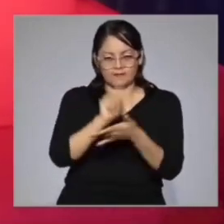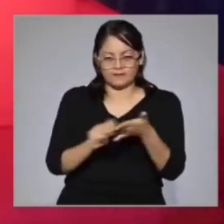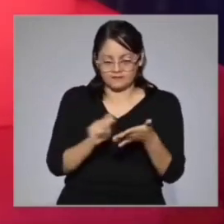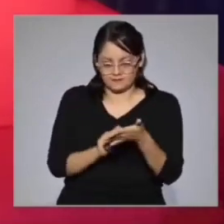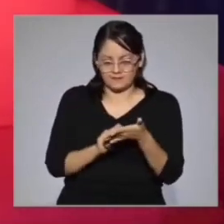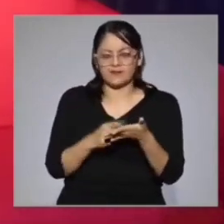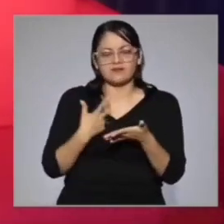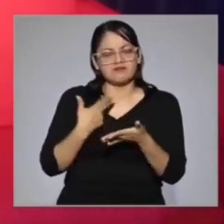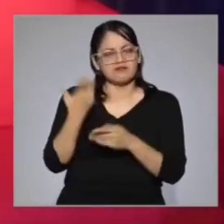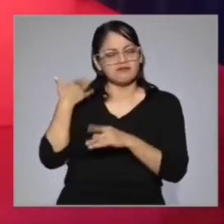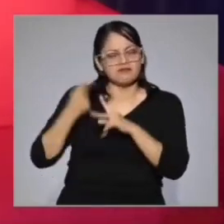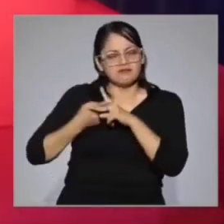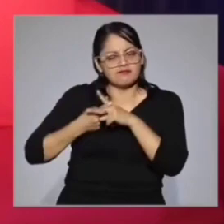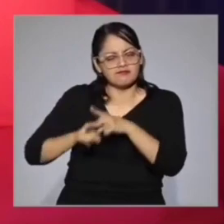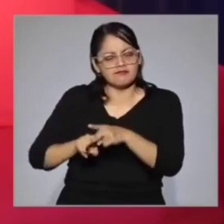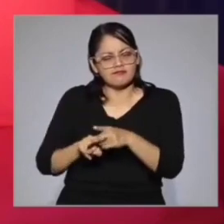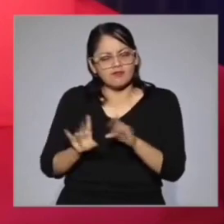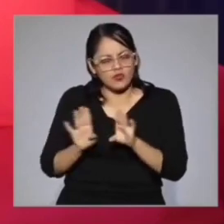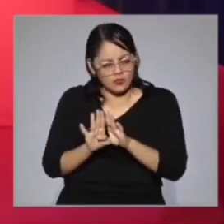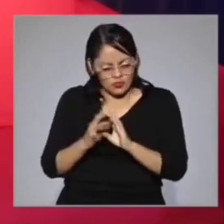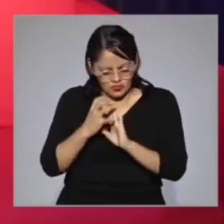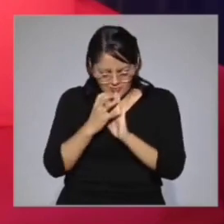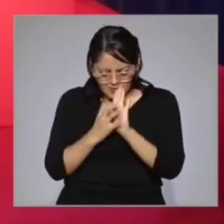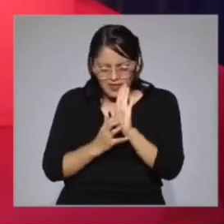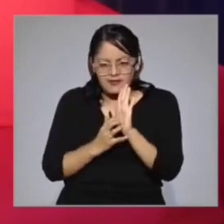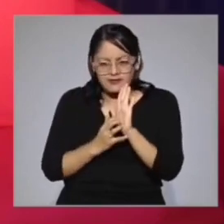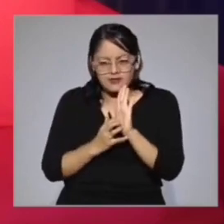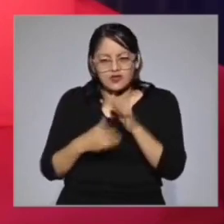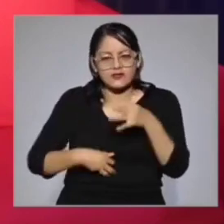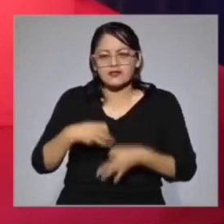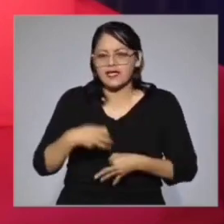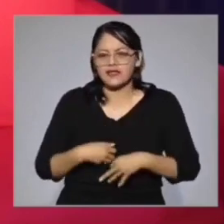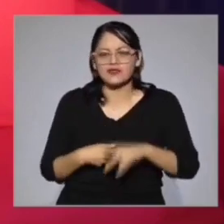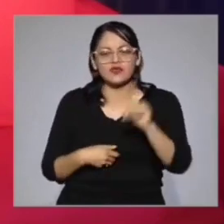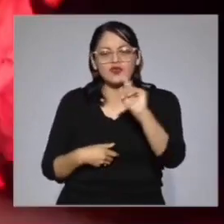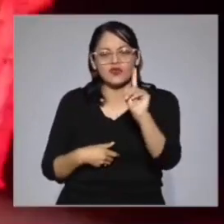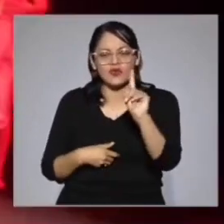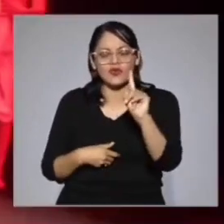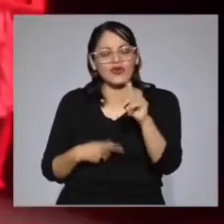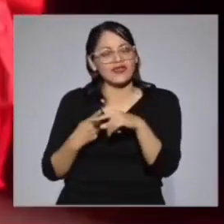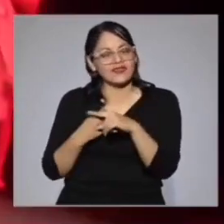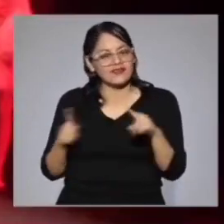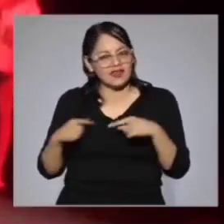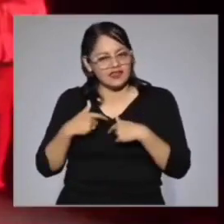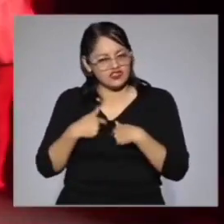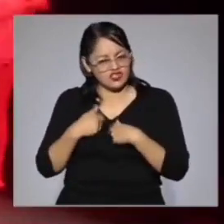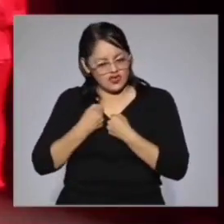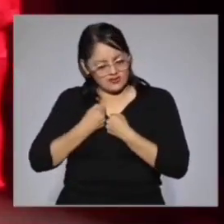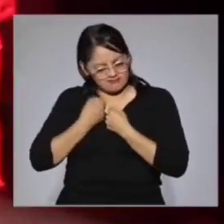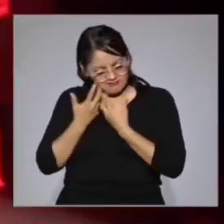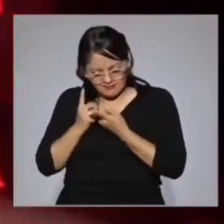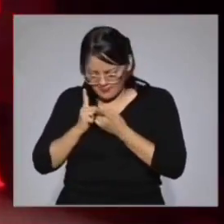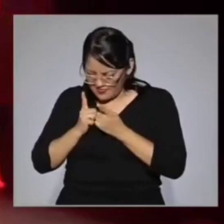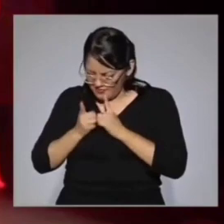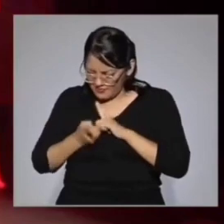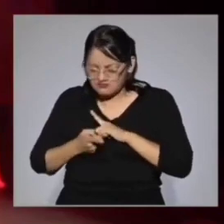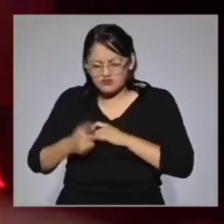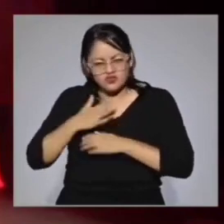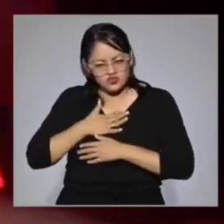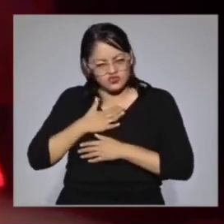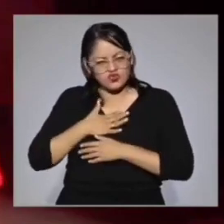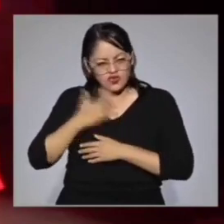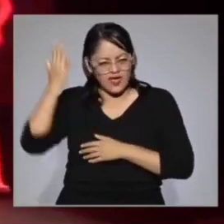que surgió no siendo un texto teatral, sino era más un desahogo de una depresión de la que yo